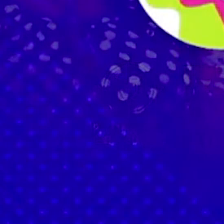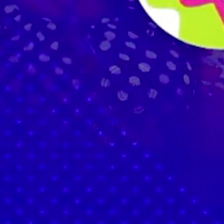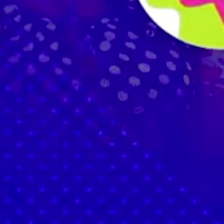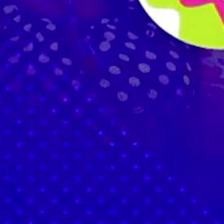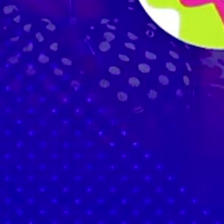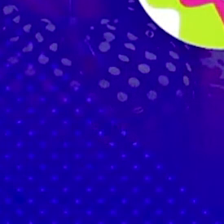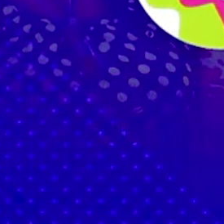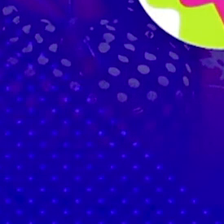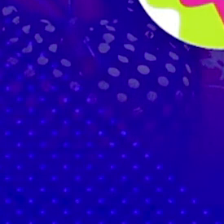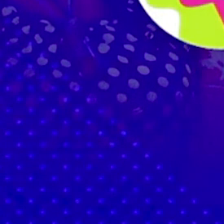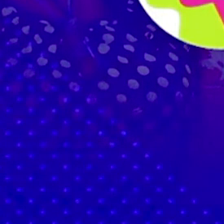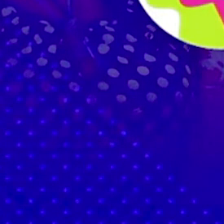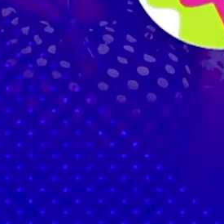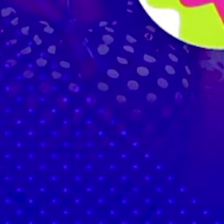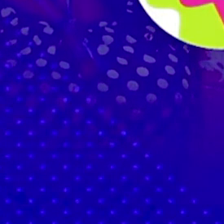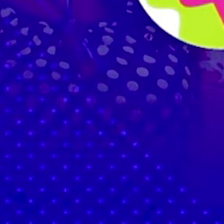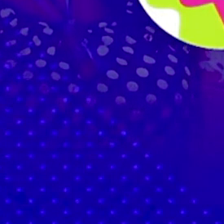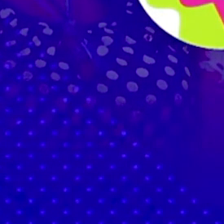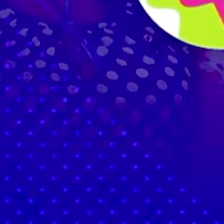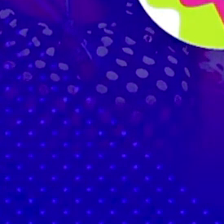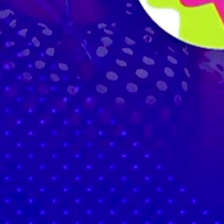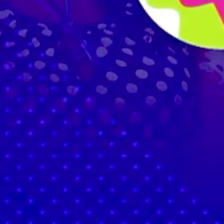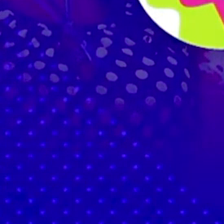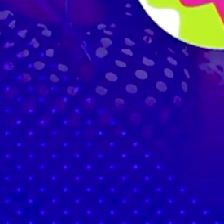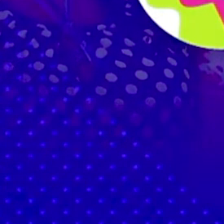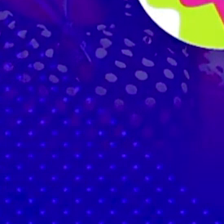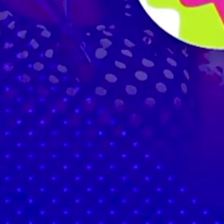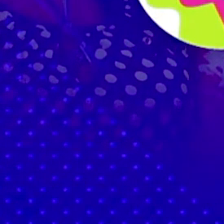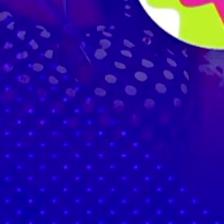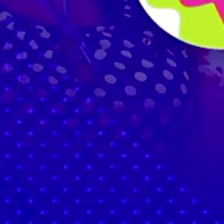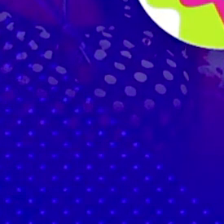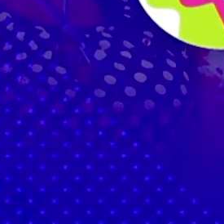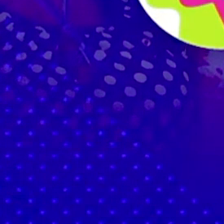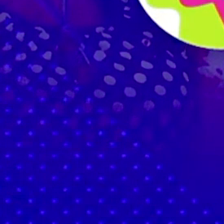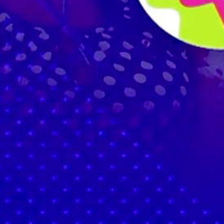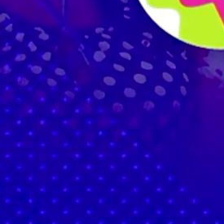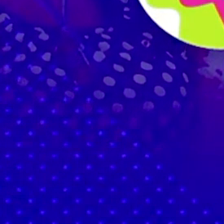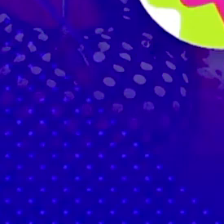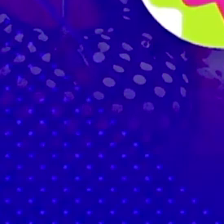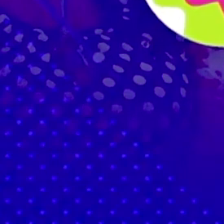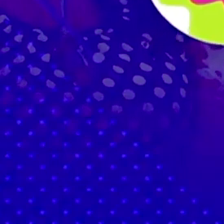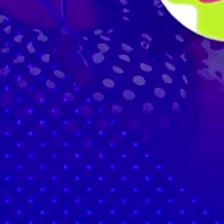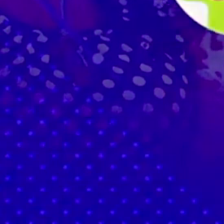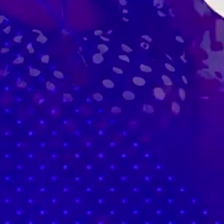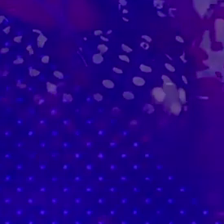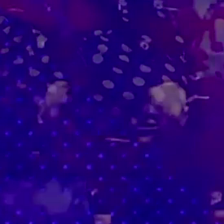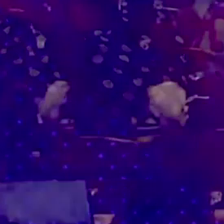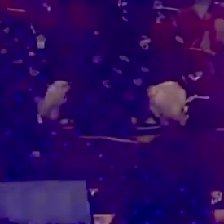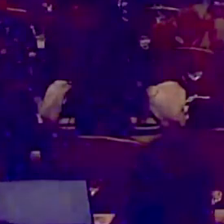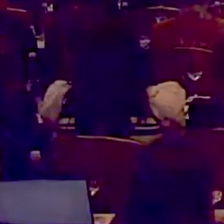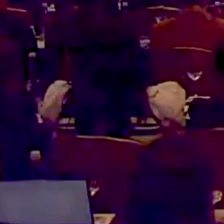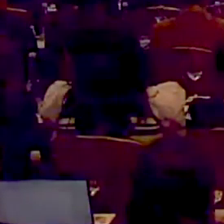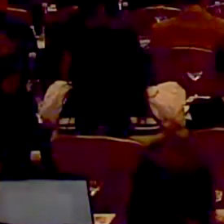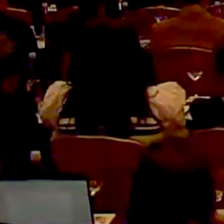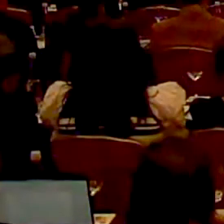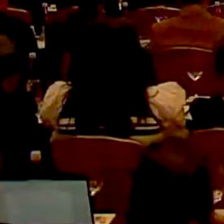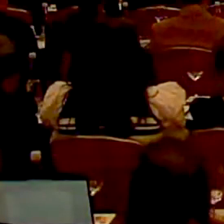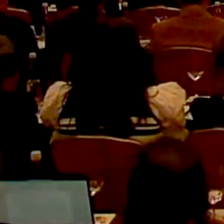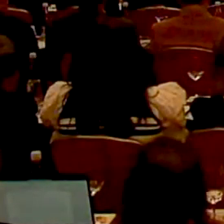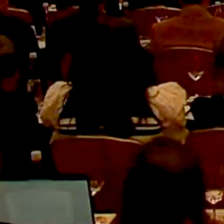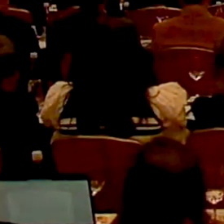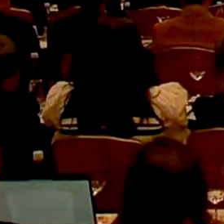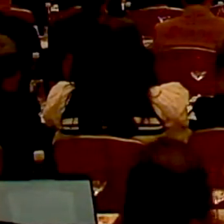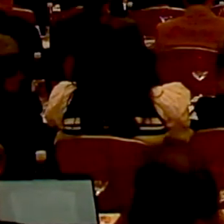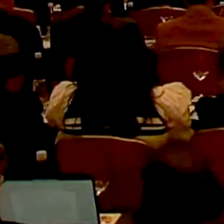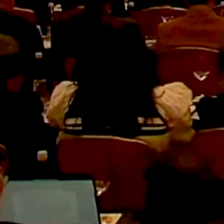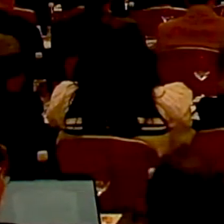Y a quienes continúan con nosotros en esta transmisión, les recordamos que pueden formular sus preguntas a través del correo